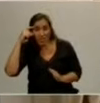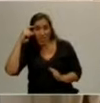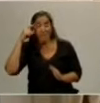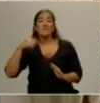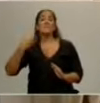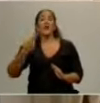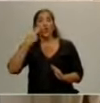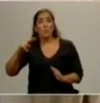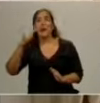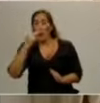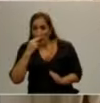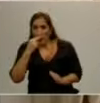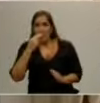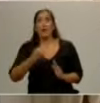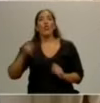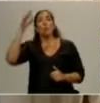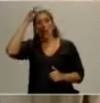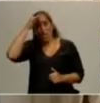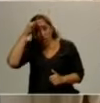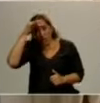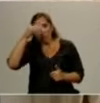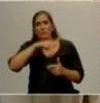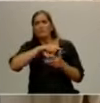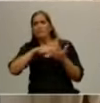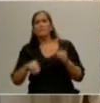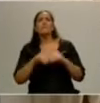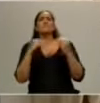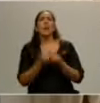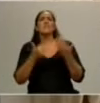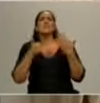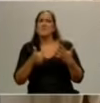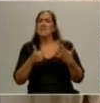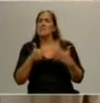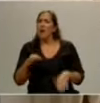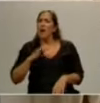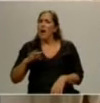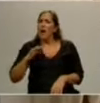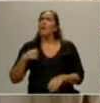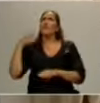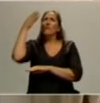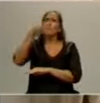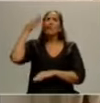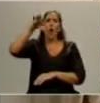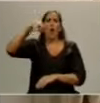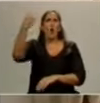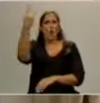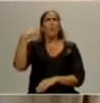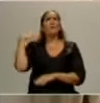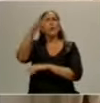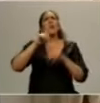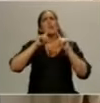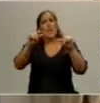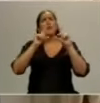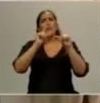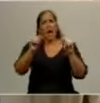año 2011, año 2012, 6 años reclamando en Naciones Unidas con el apoyo de